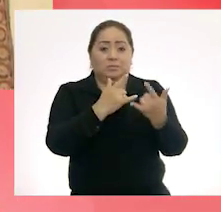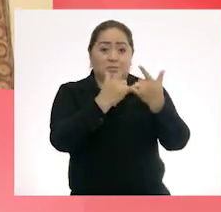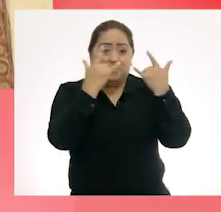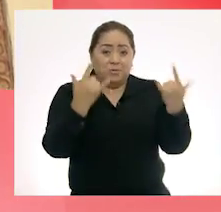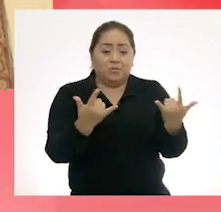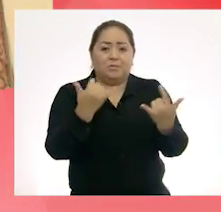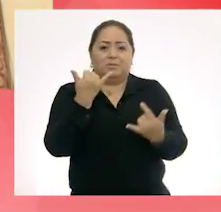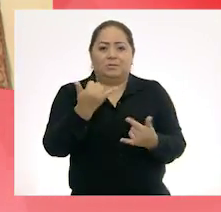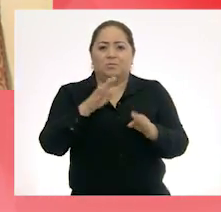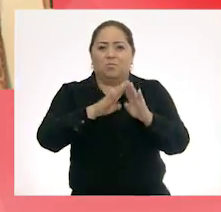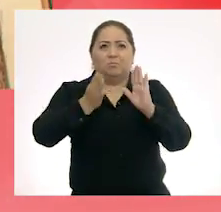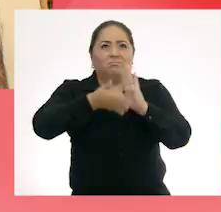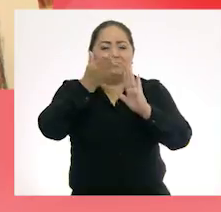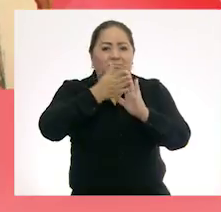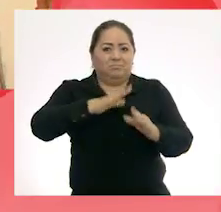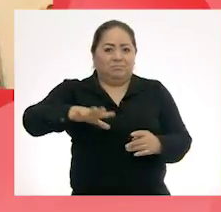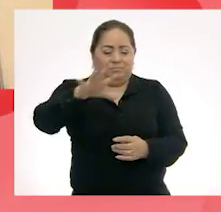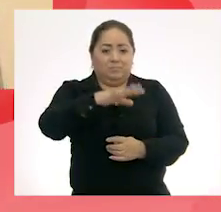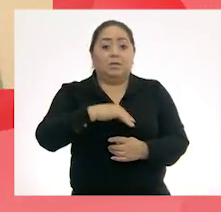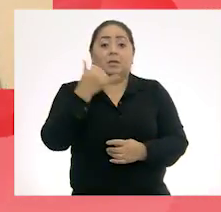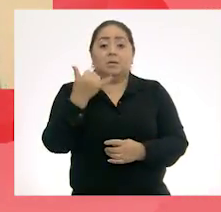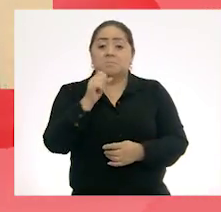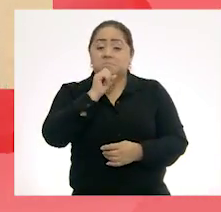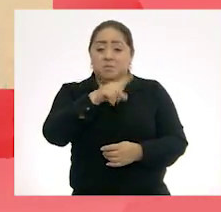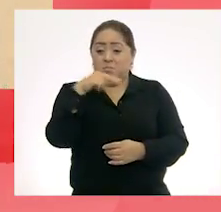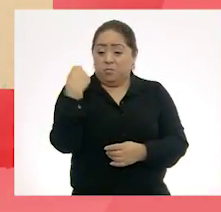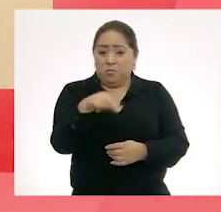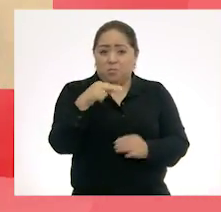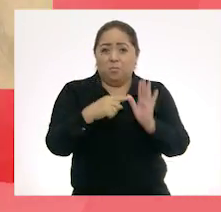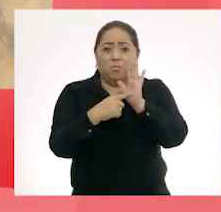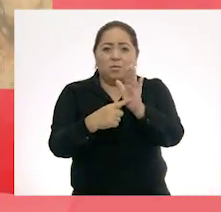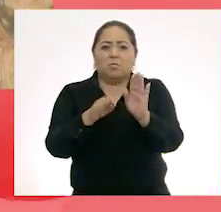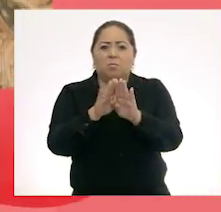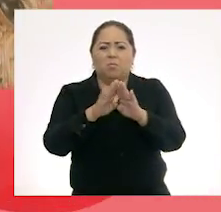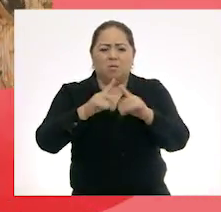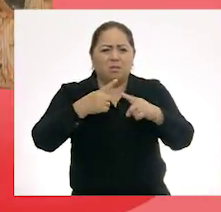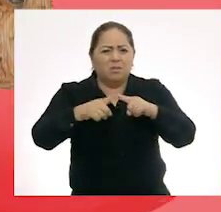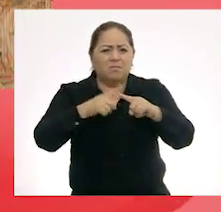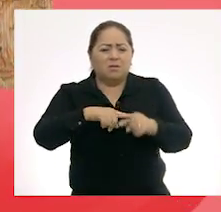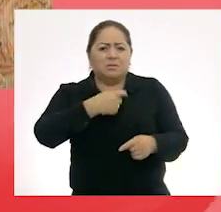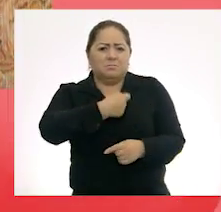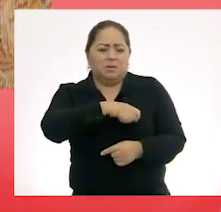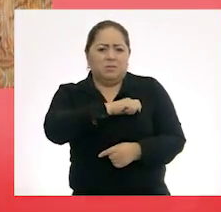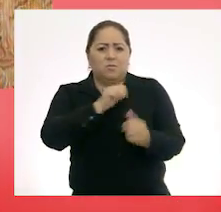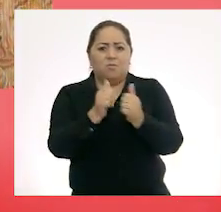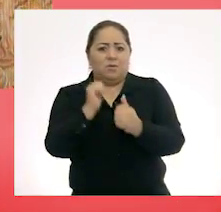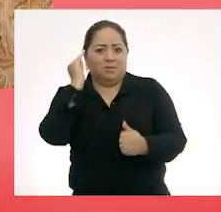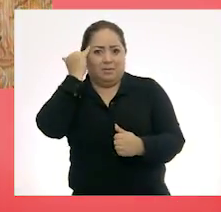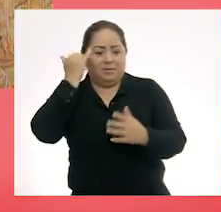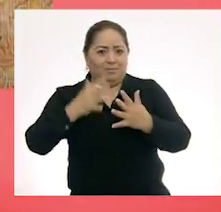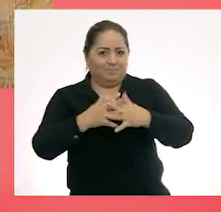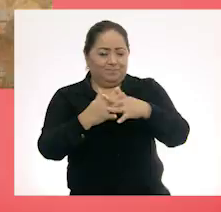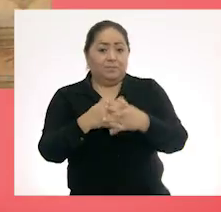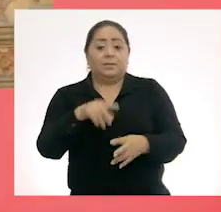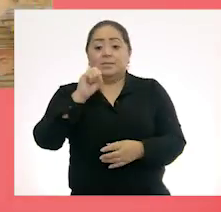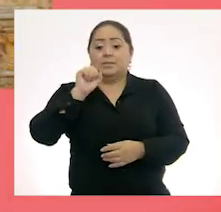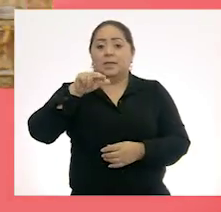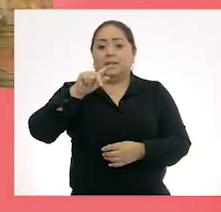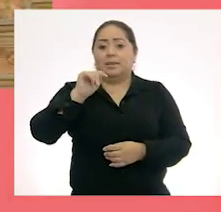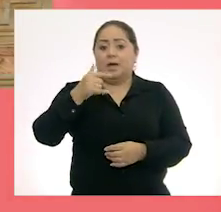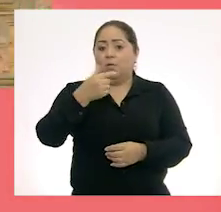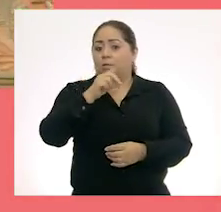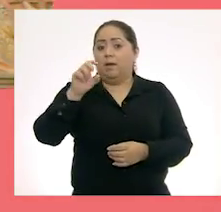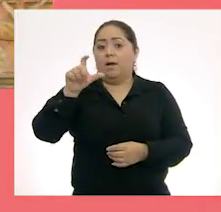por su creación arquitectónica. En sus mismos nombres muestran la mezcla de lo español con lo indígena. Santiago de